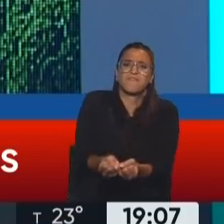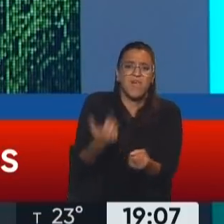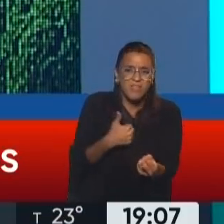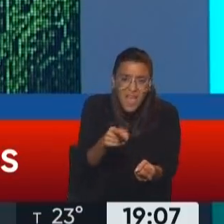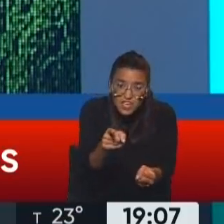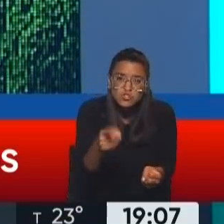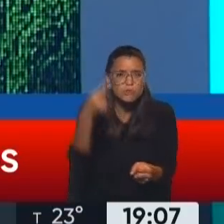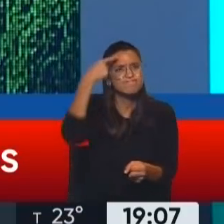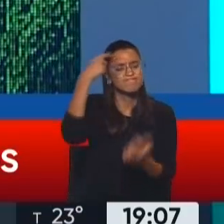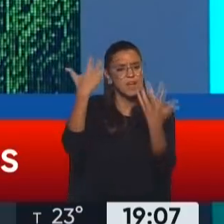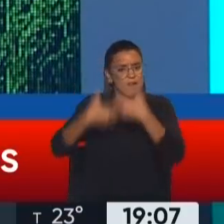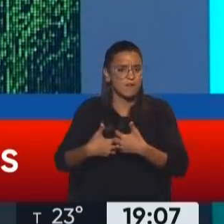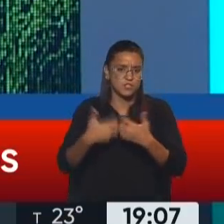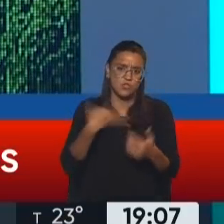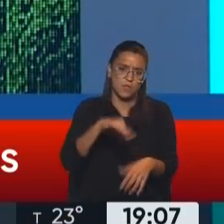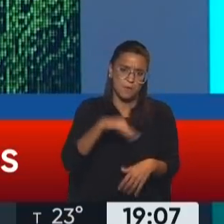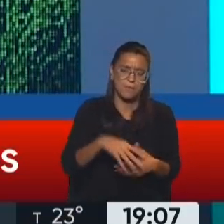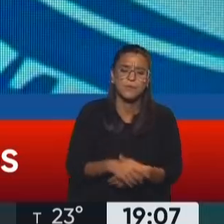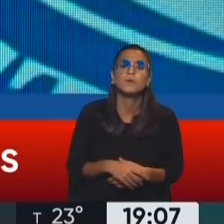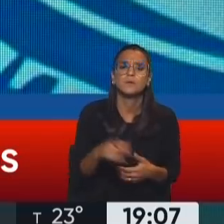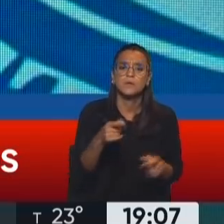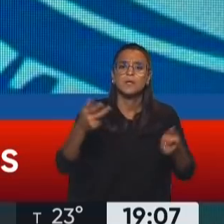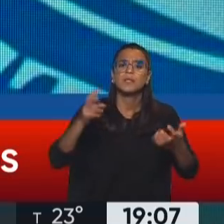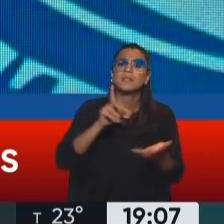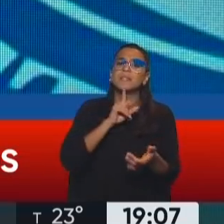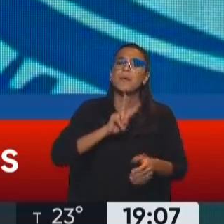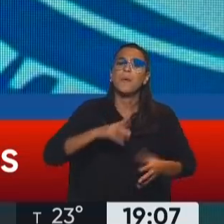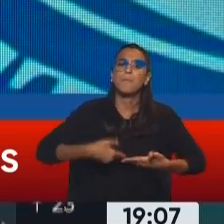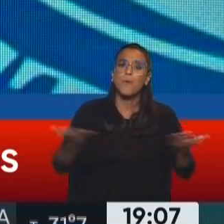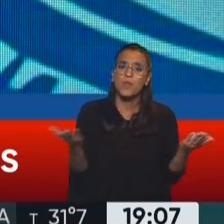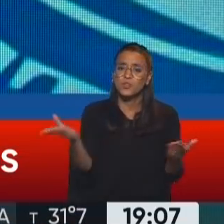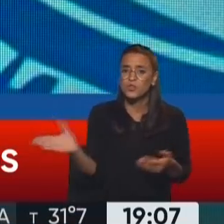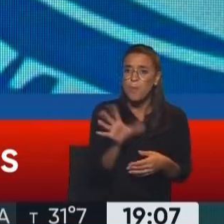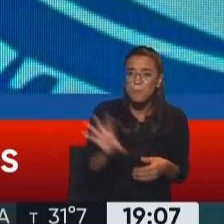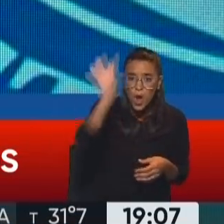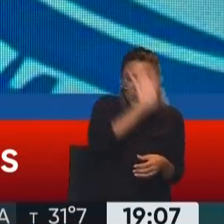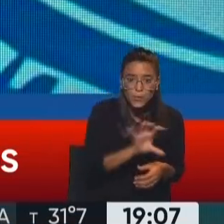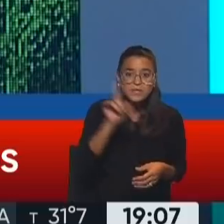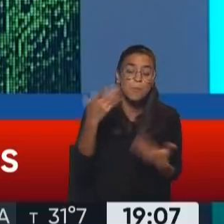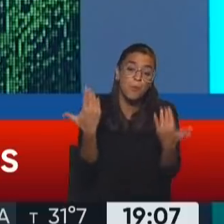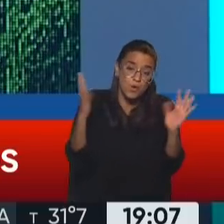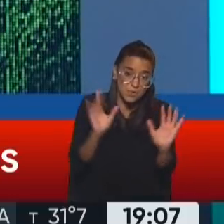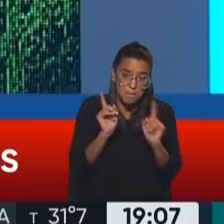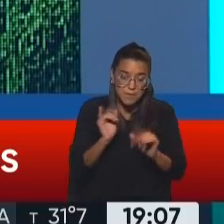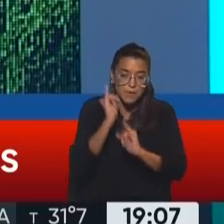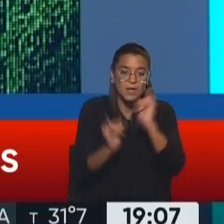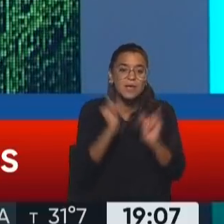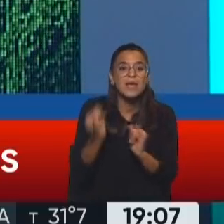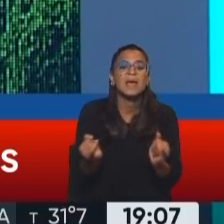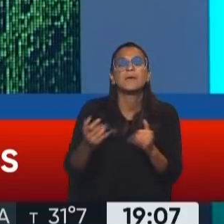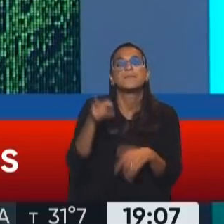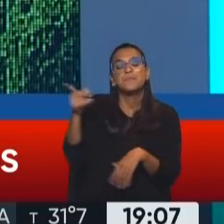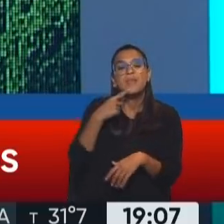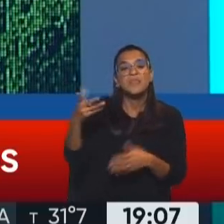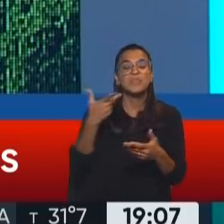nos tiene que llevar a una reflexión un poco más profunda. Y estamos en la TV pública, así que se acaban de enterar en todas las provincias que está esa posibilidad que contabas recién. Guido Croxatto, eres